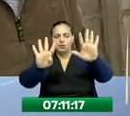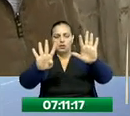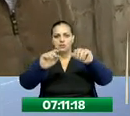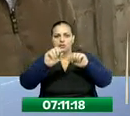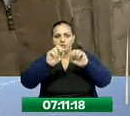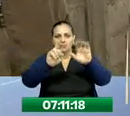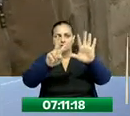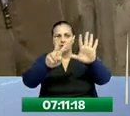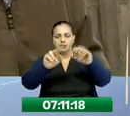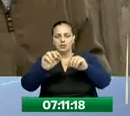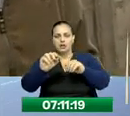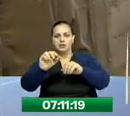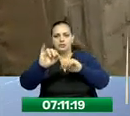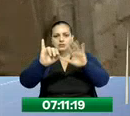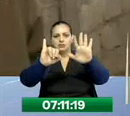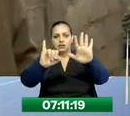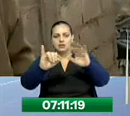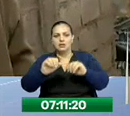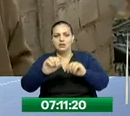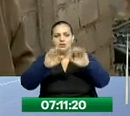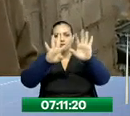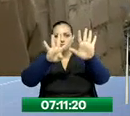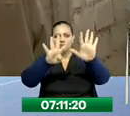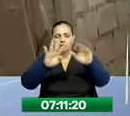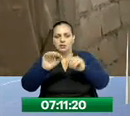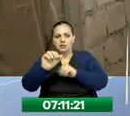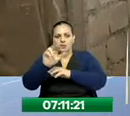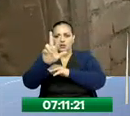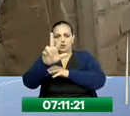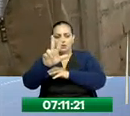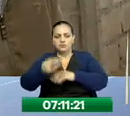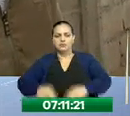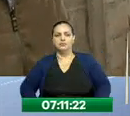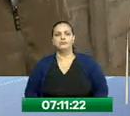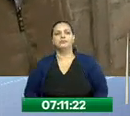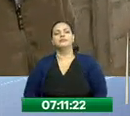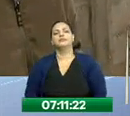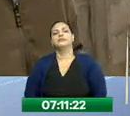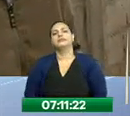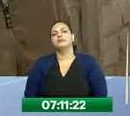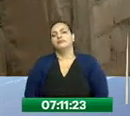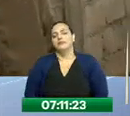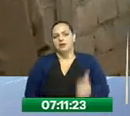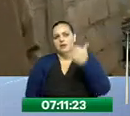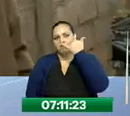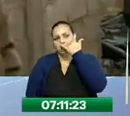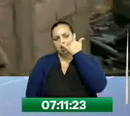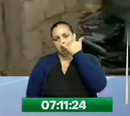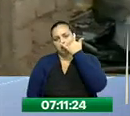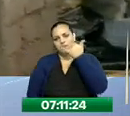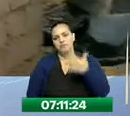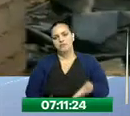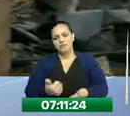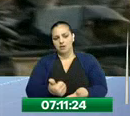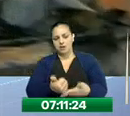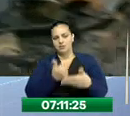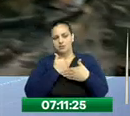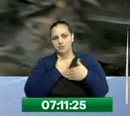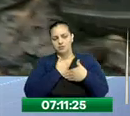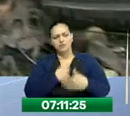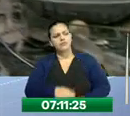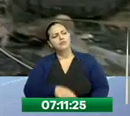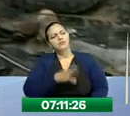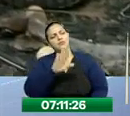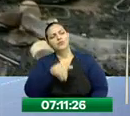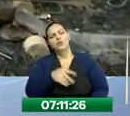09-39-39-76-93. Perfecto, a nombre de Byron Barcos. Byron, ¿ustedes dónde están durmiendo? ¿Dónde durmieron